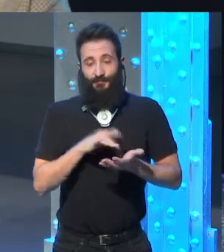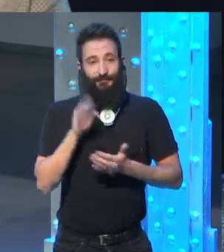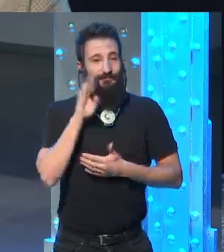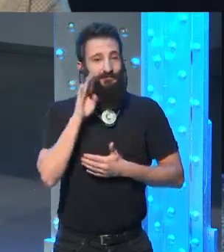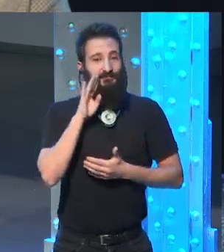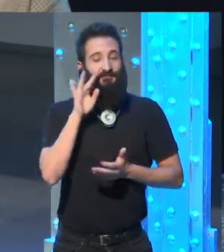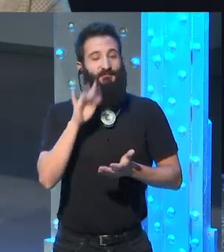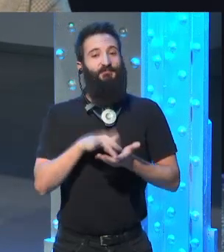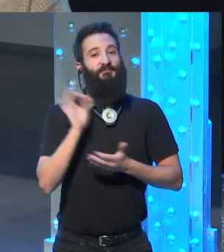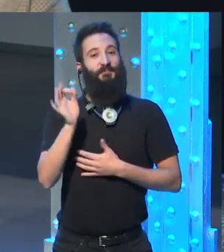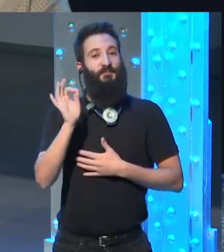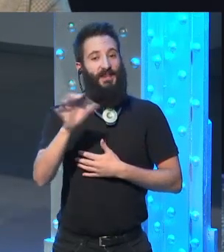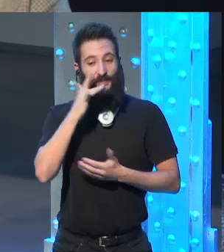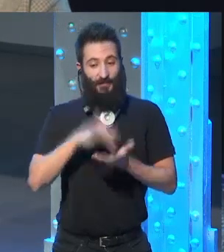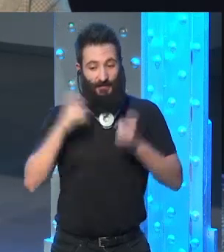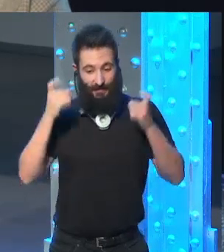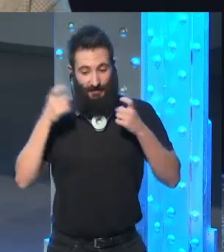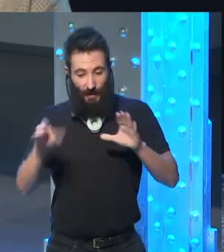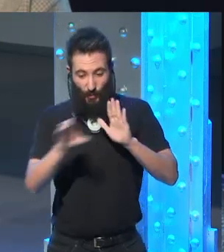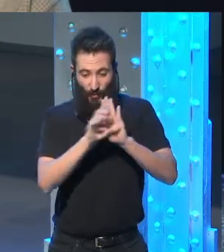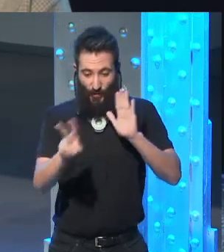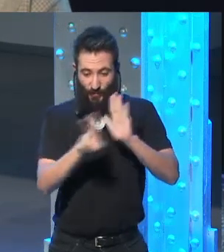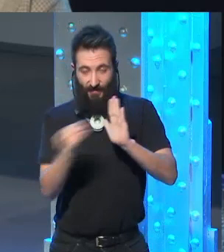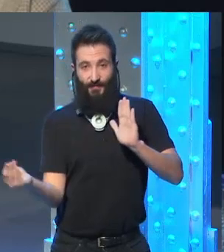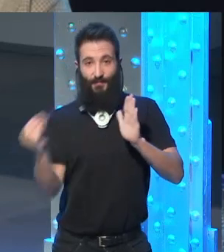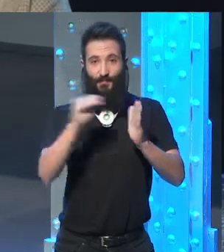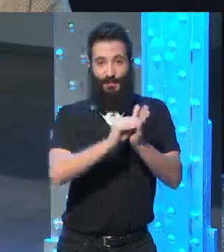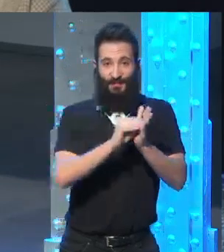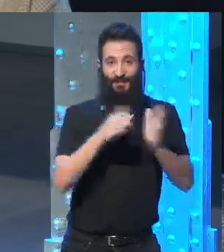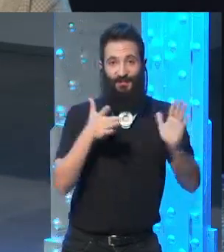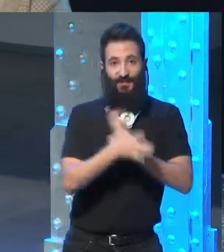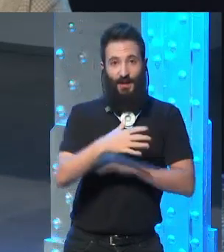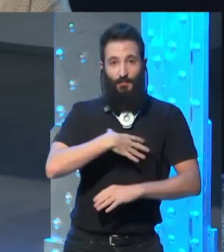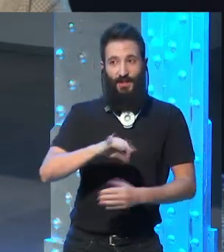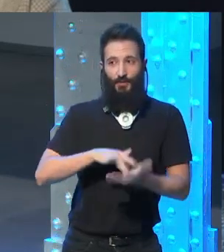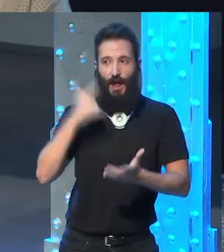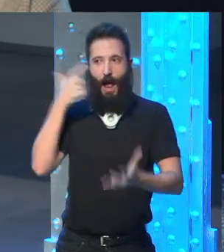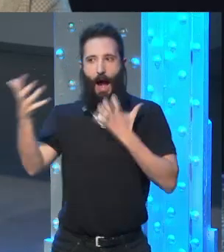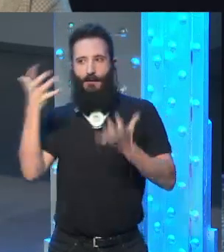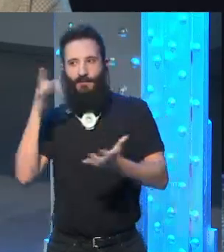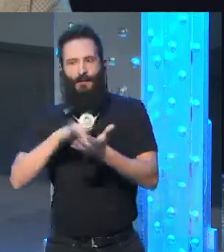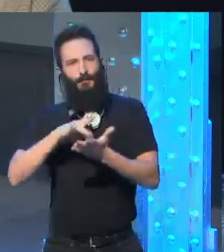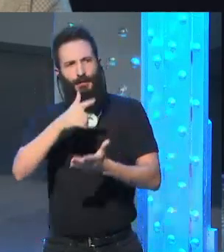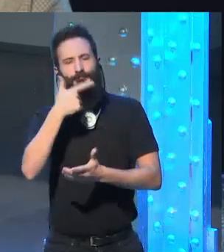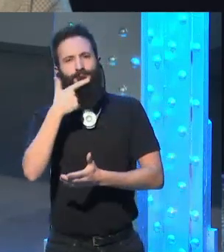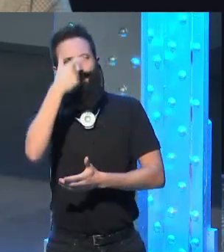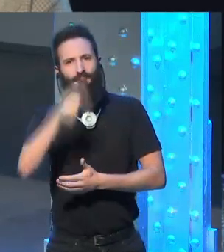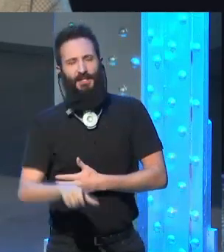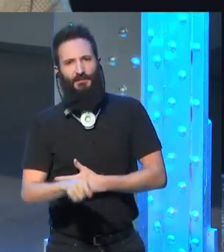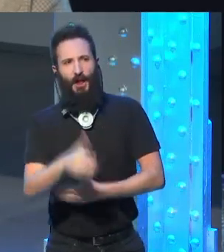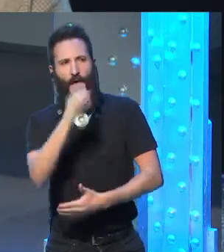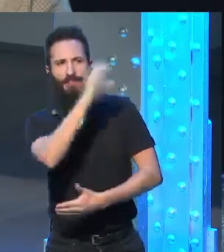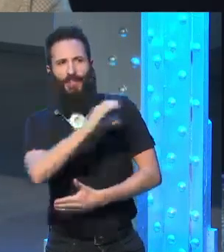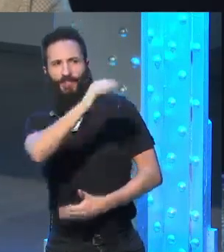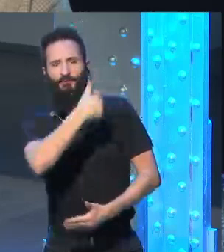comentábamos que ciertamente si tú quieres incluir esto en tu currículum, probablemente tenga mucho más impacto para un artista. Es decir, he colaborado con